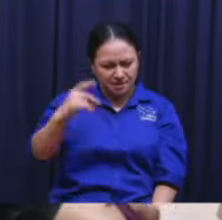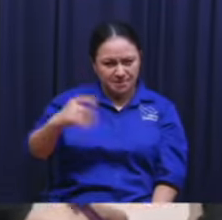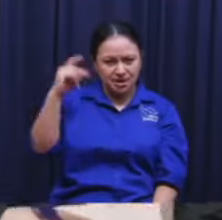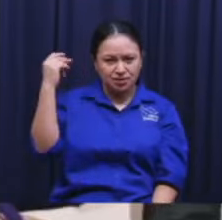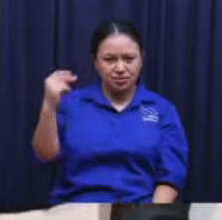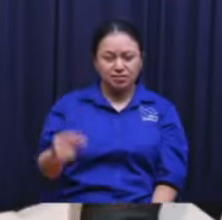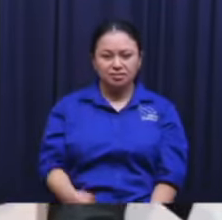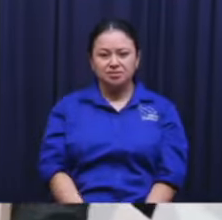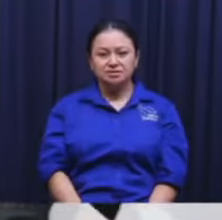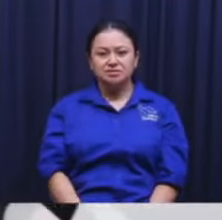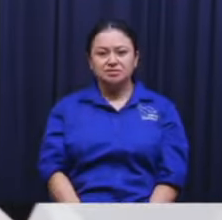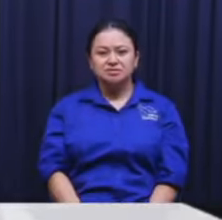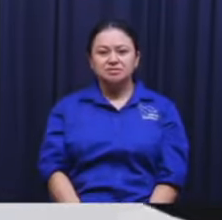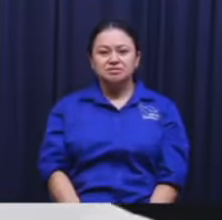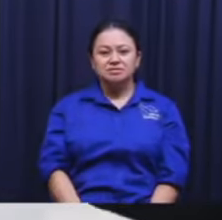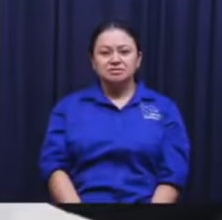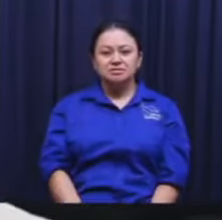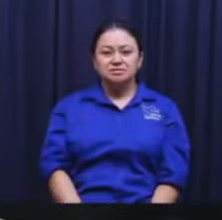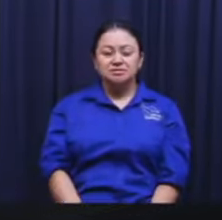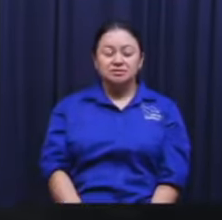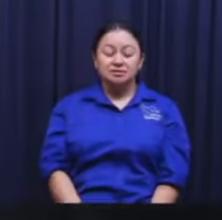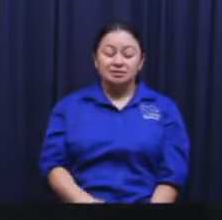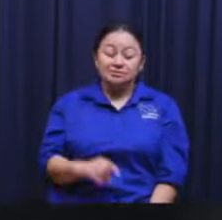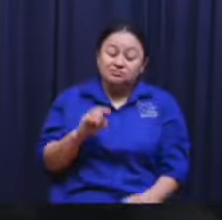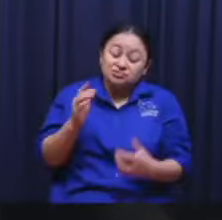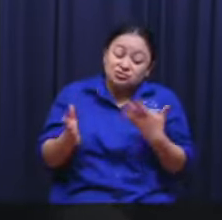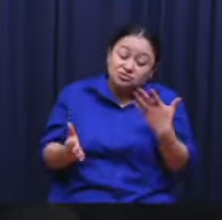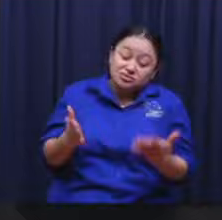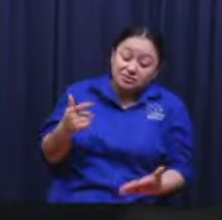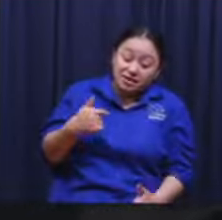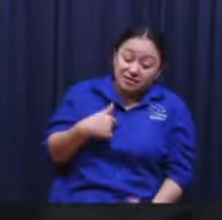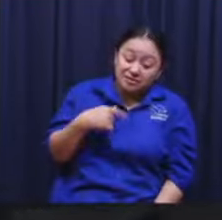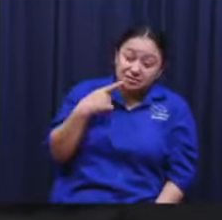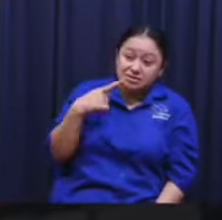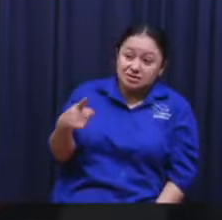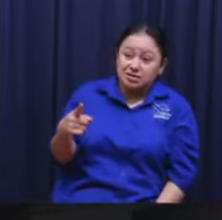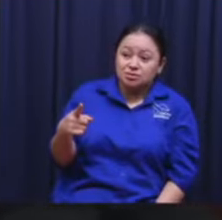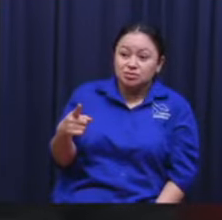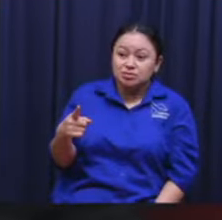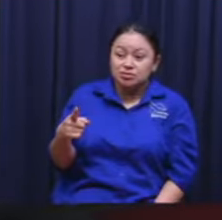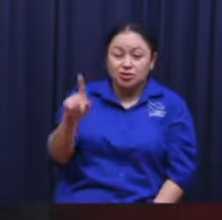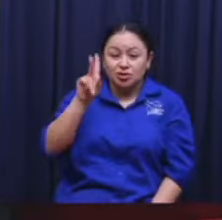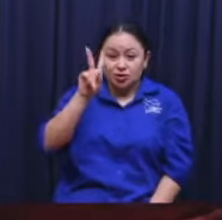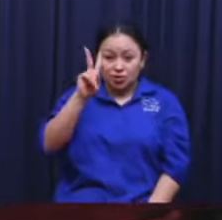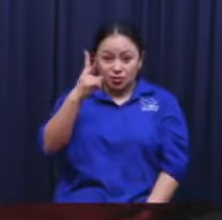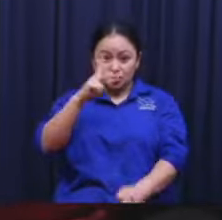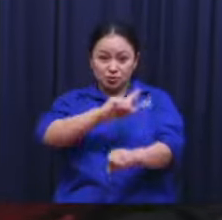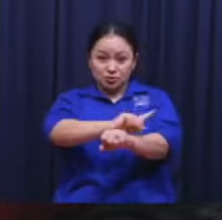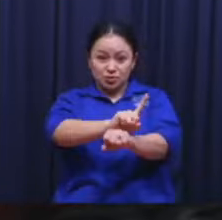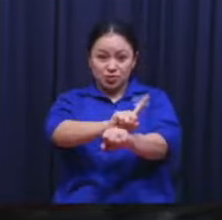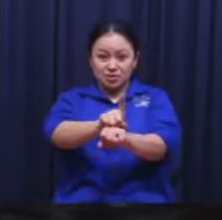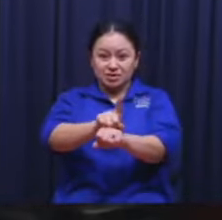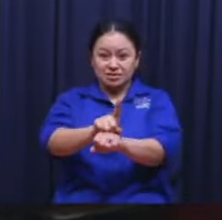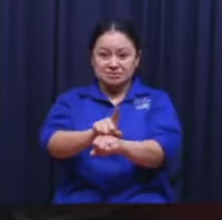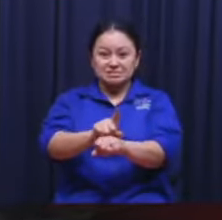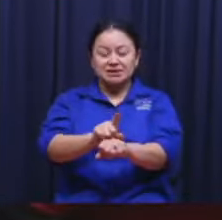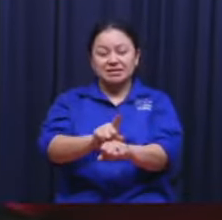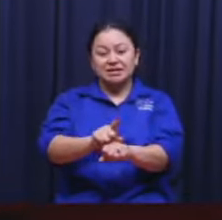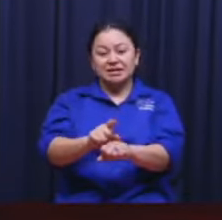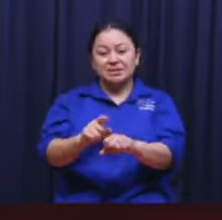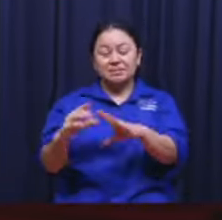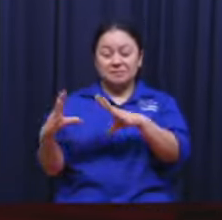Y uno, hermano, que dice, no, yo por lo menos unas 2 horas para platicadito y toda la cosa. Era